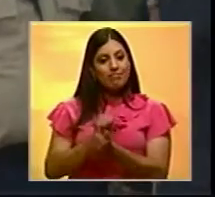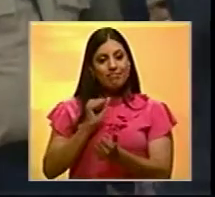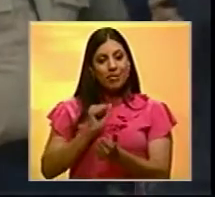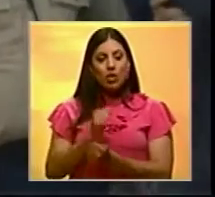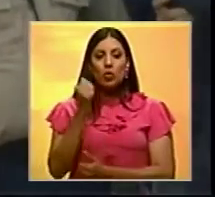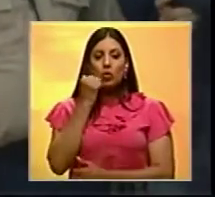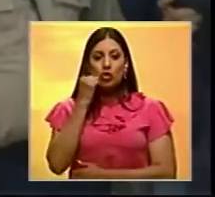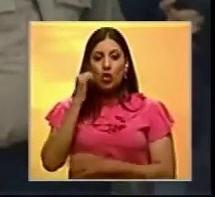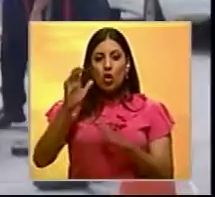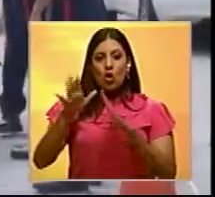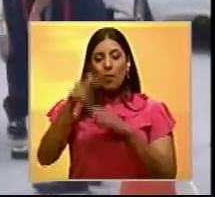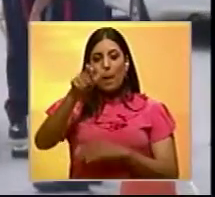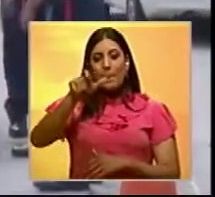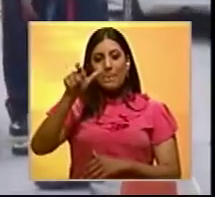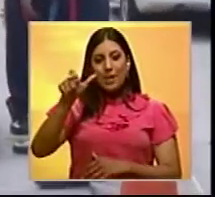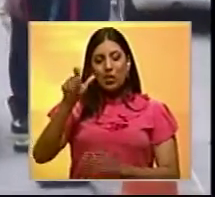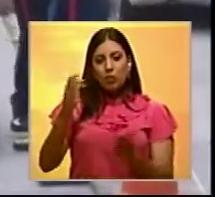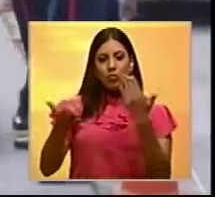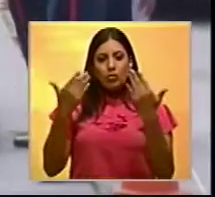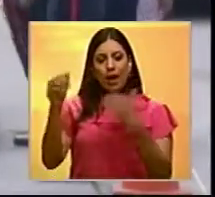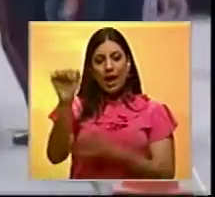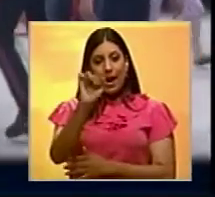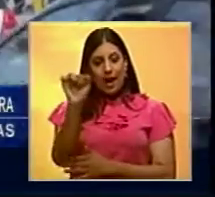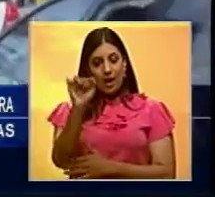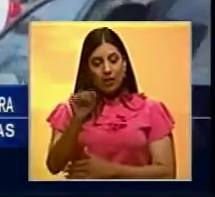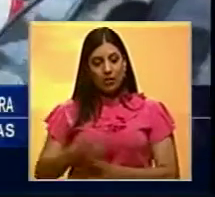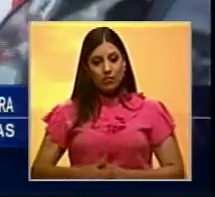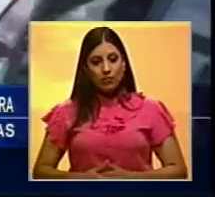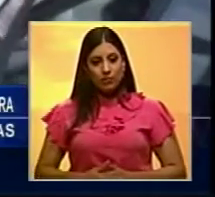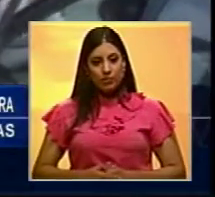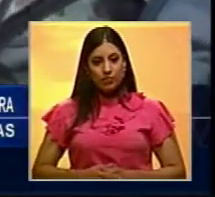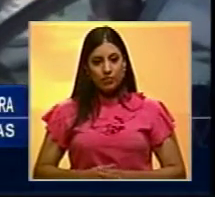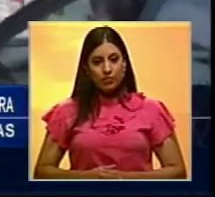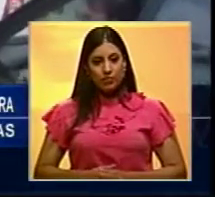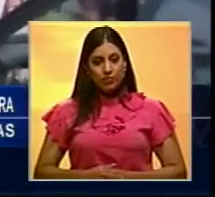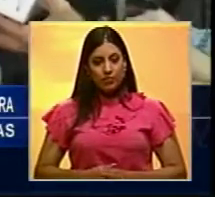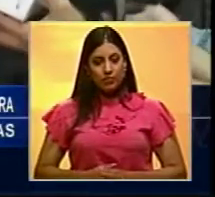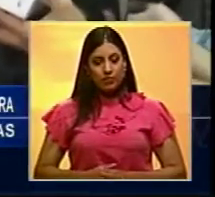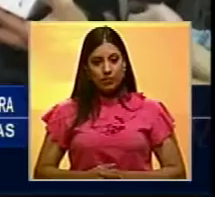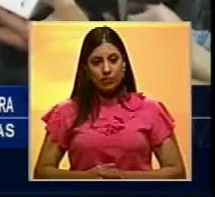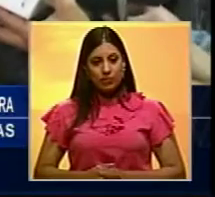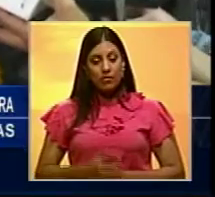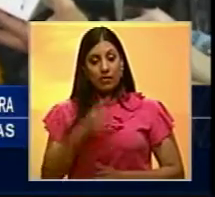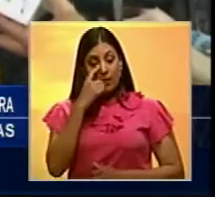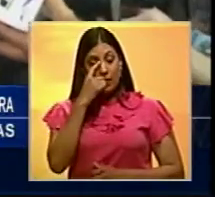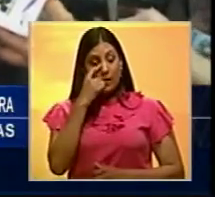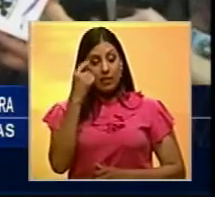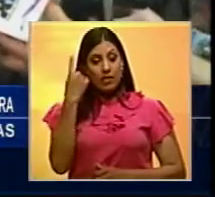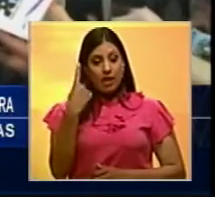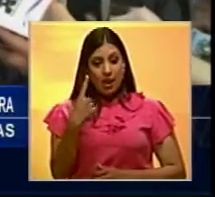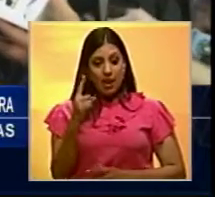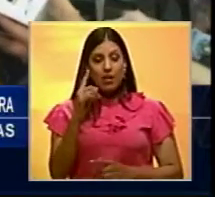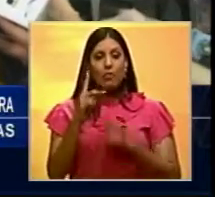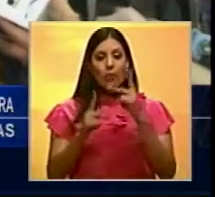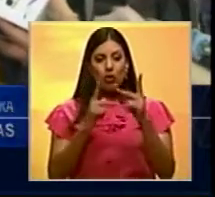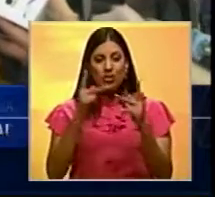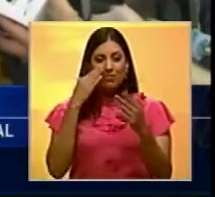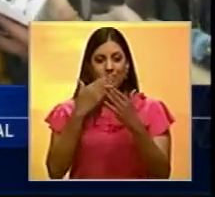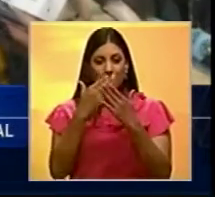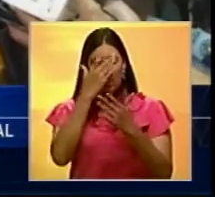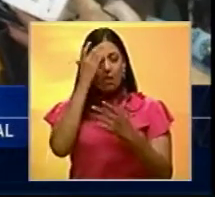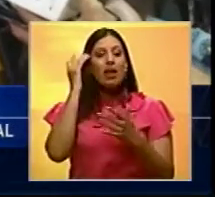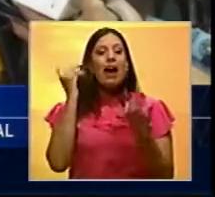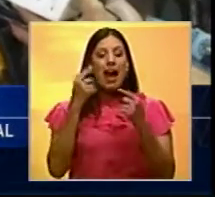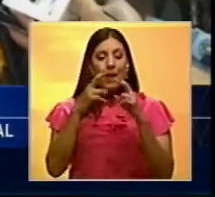flagrancia, robando a pacientes y desvalijando vehículos. hay procedimientos en curso, hay investigaciones en